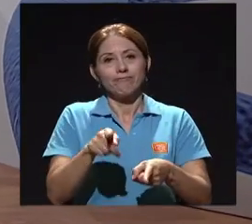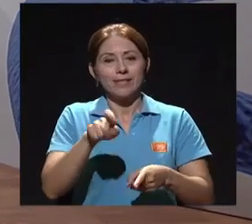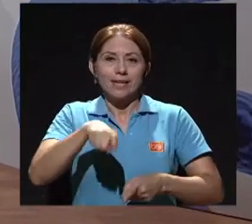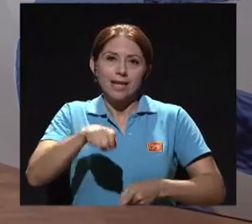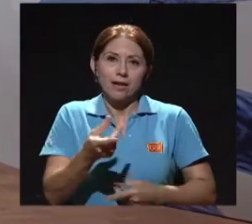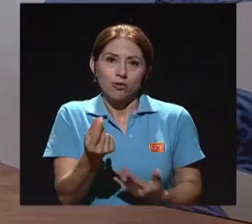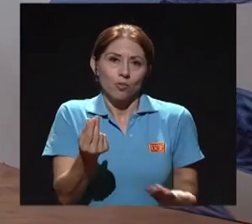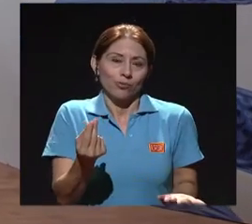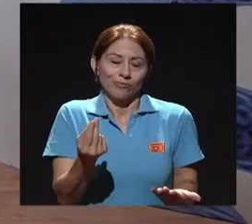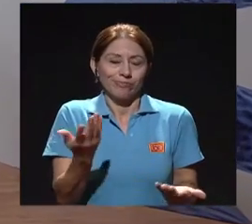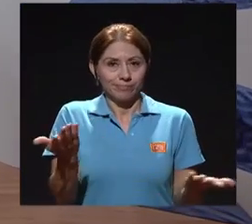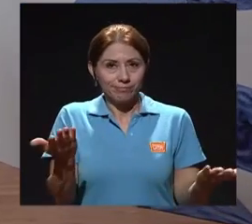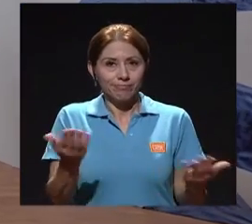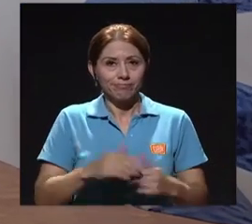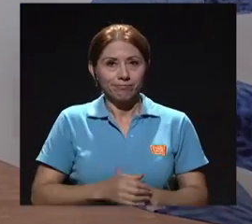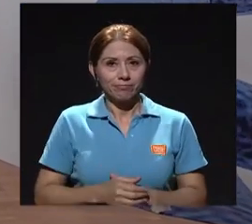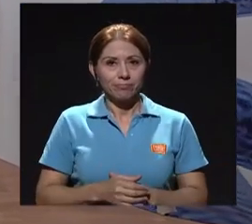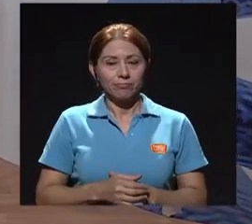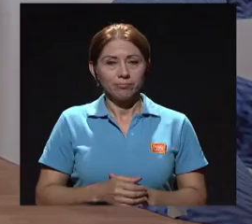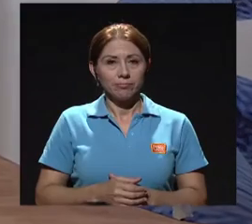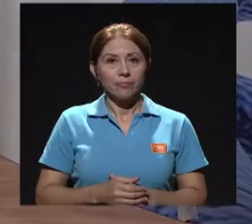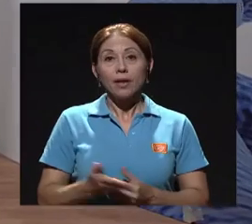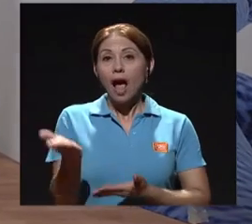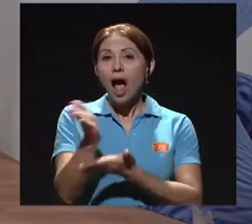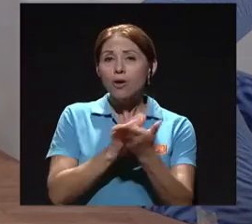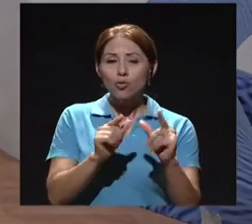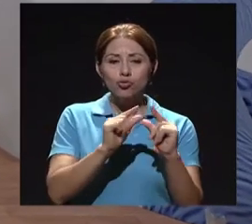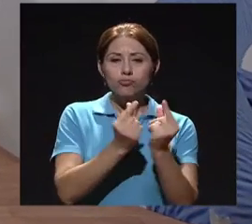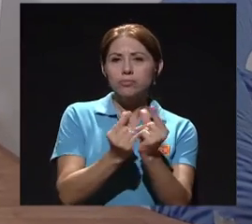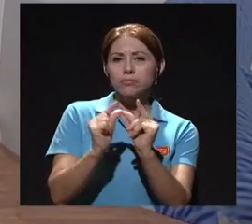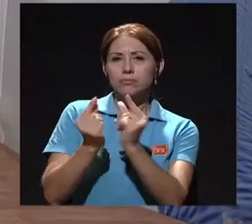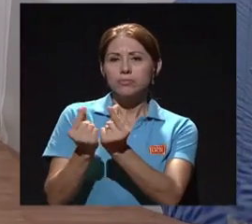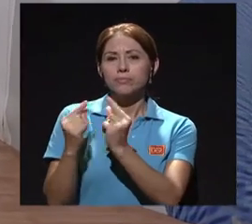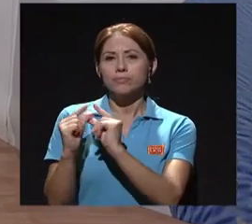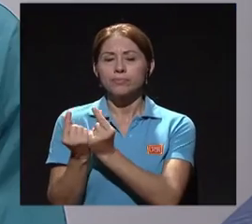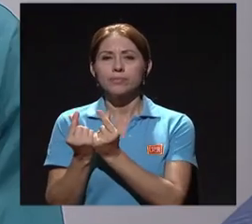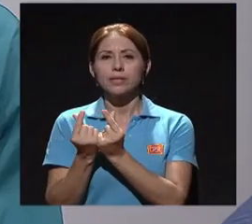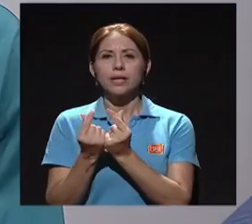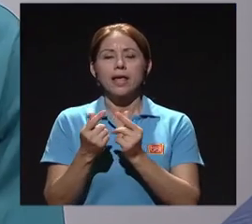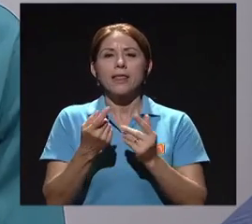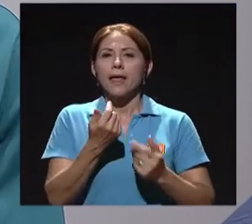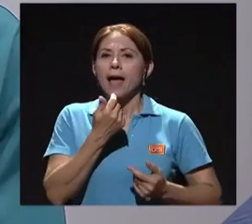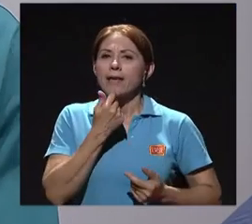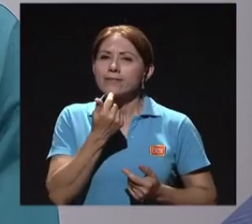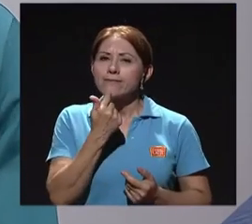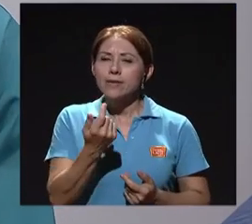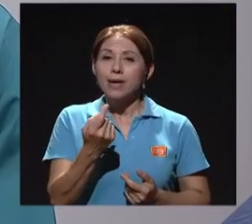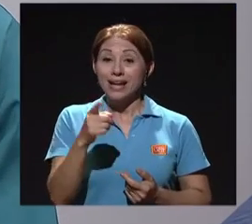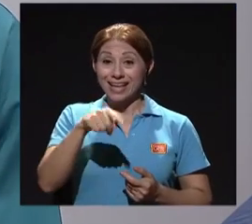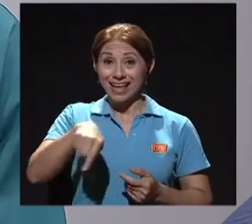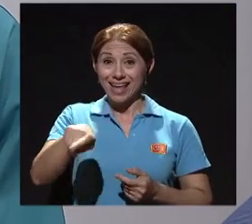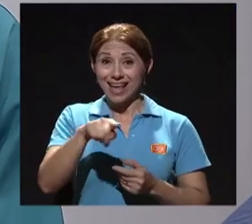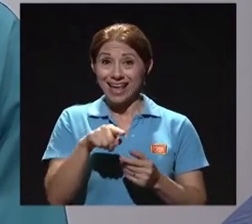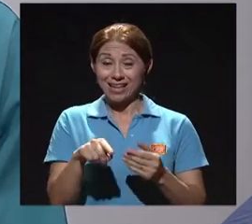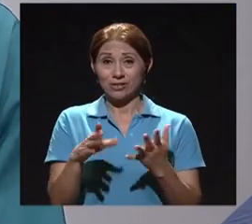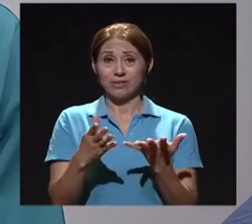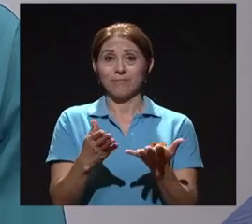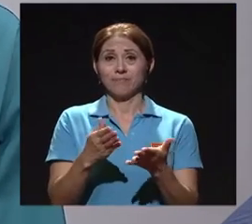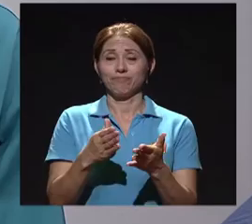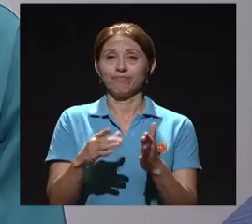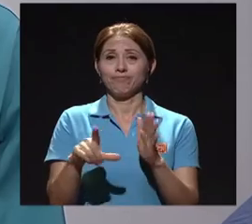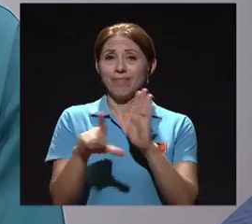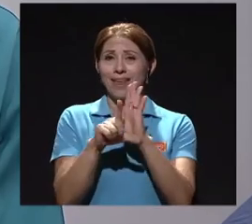obviamente el recurso económico no se puede obviar algunos sectores afirman que afecta a pequeños agricultores